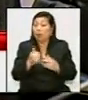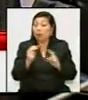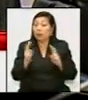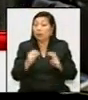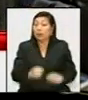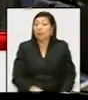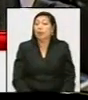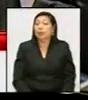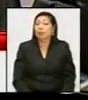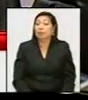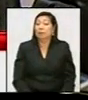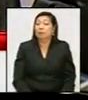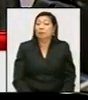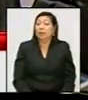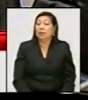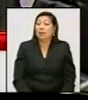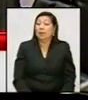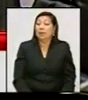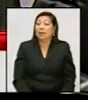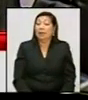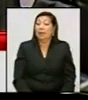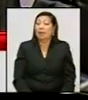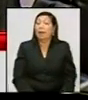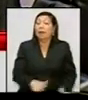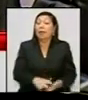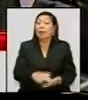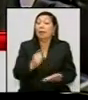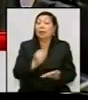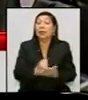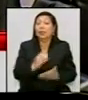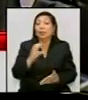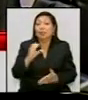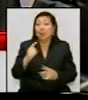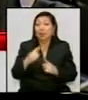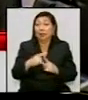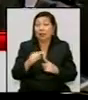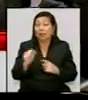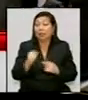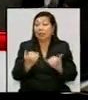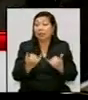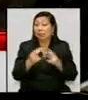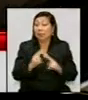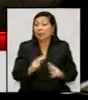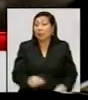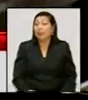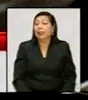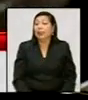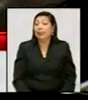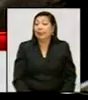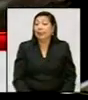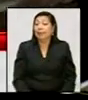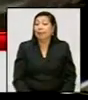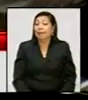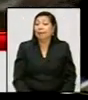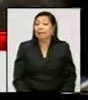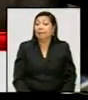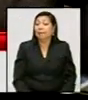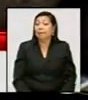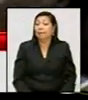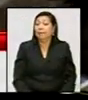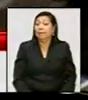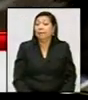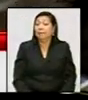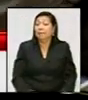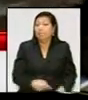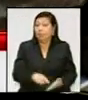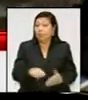punto, que ya decidamos la aprobación de la CTS por insistencia, y aquí veremos a qué congresistas desean